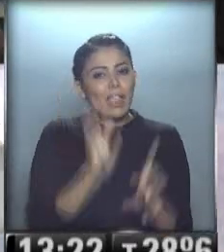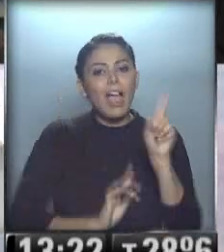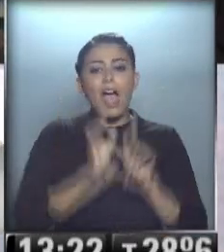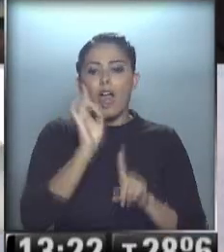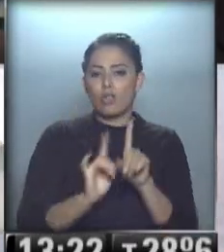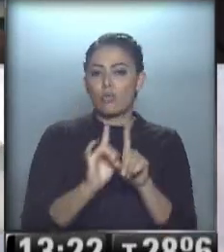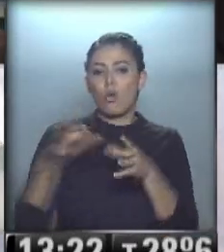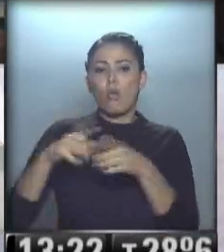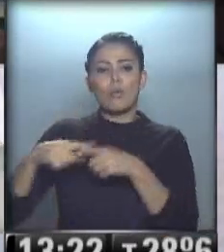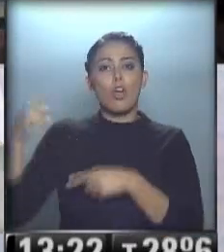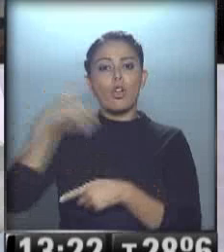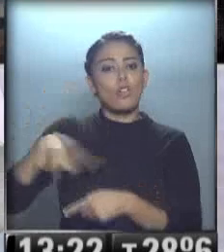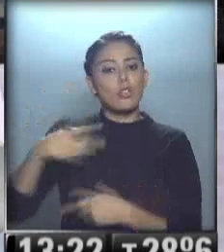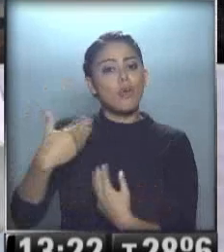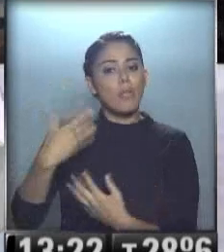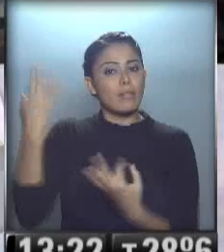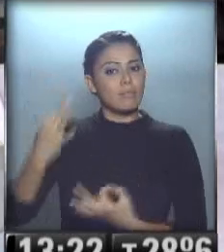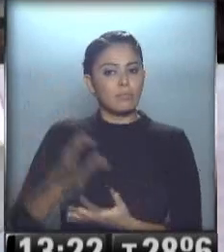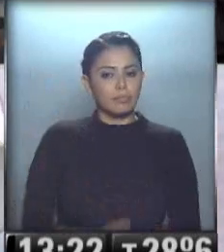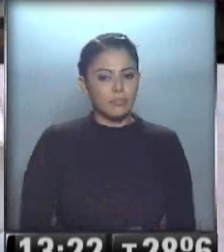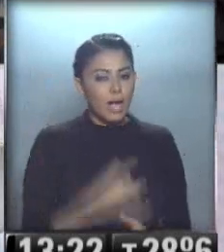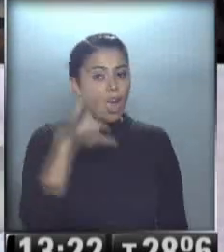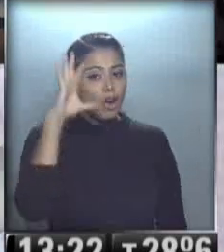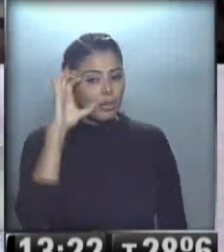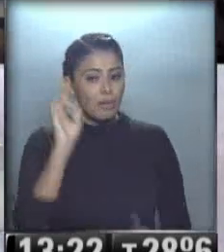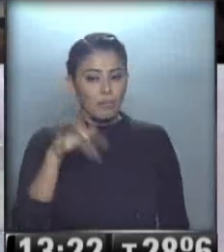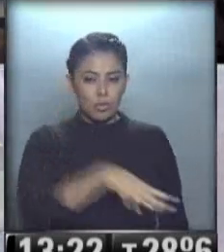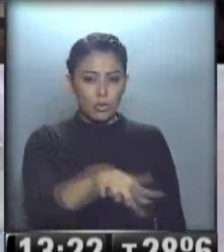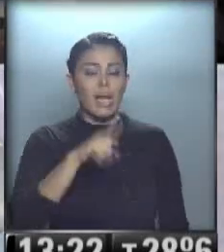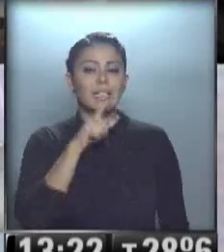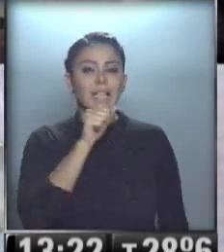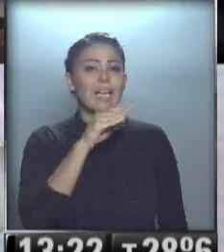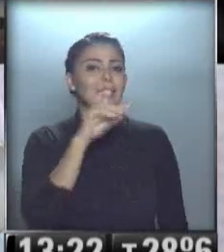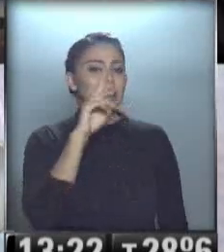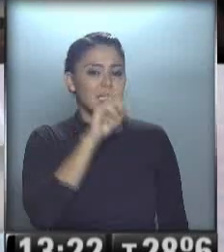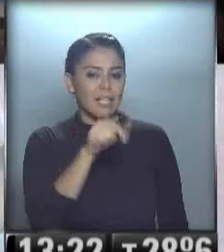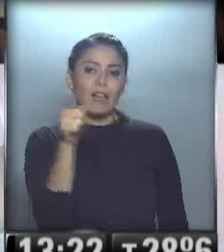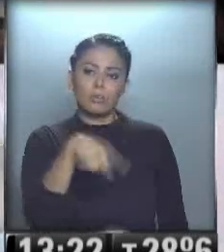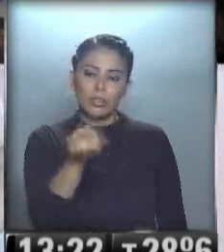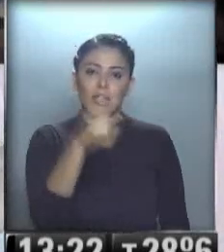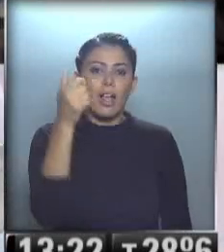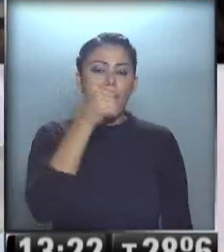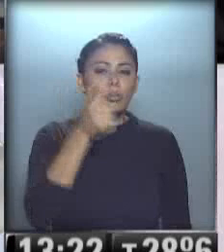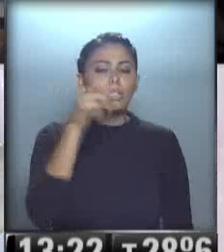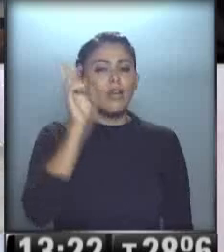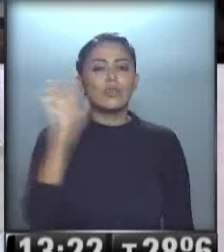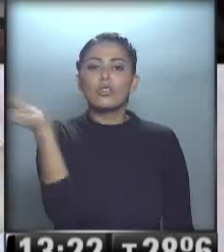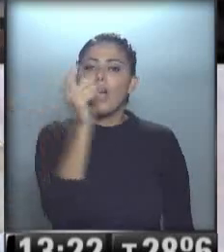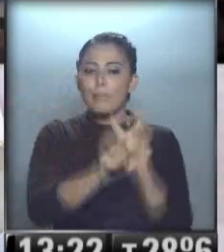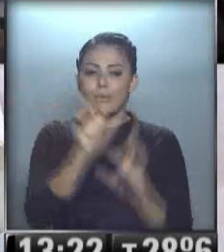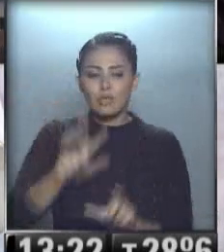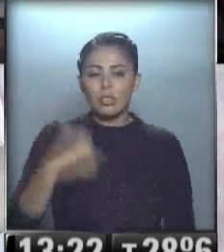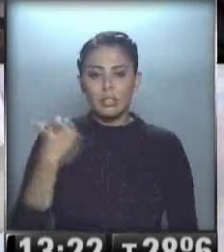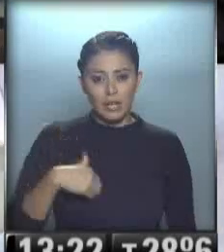reivindicaciones opositoras pueden ser legítimas recordemos que táchira les recordamos a ustedes Agustina y Roberto y a todo el público de la